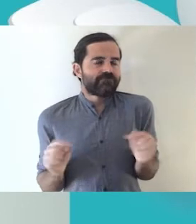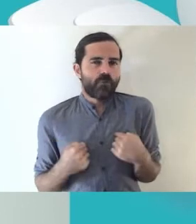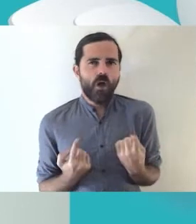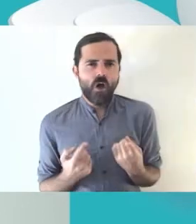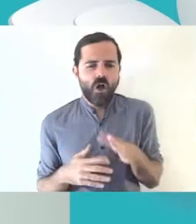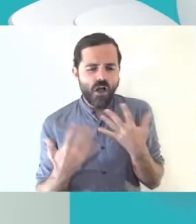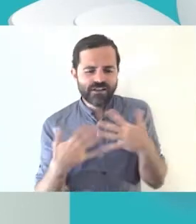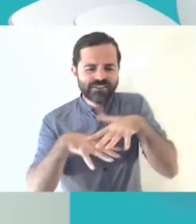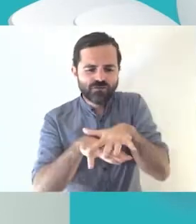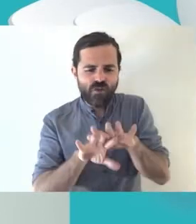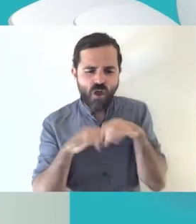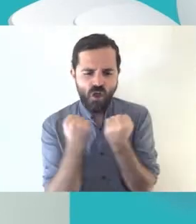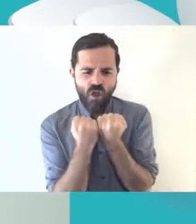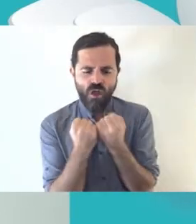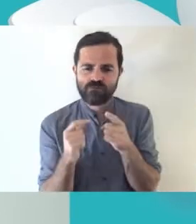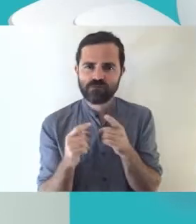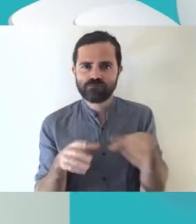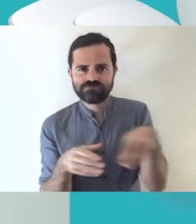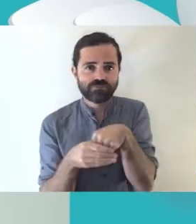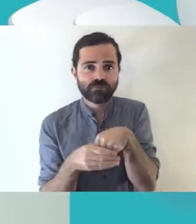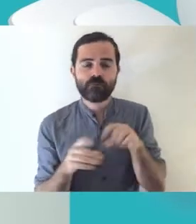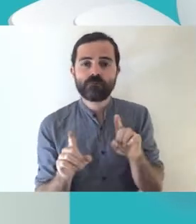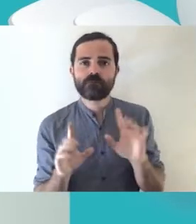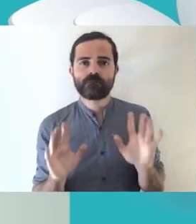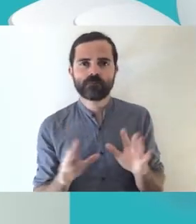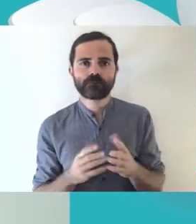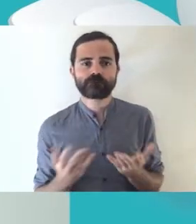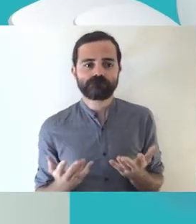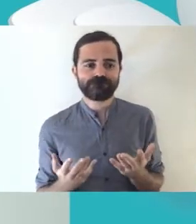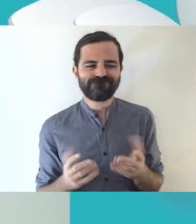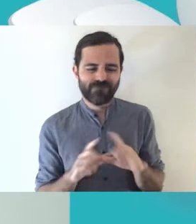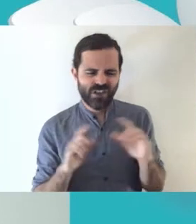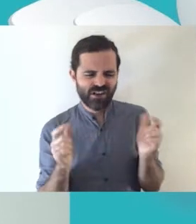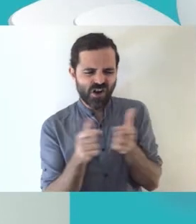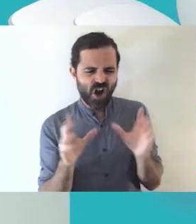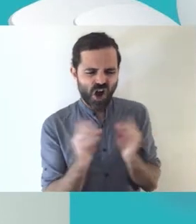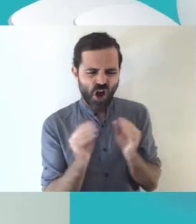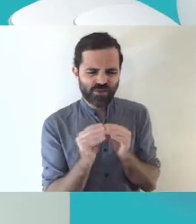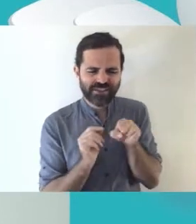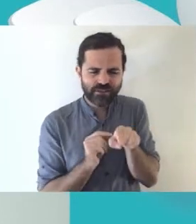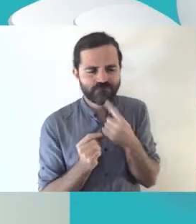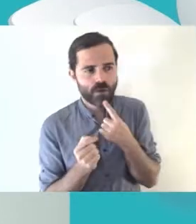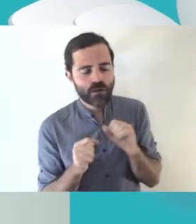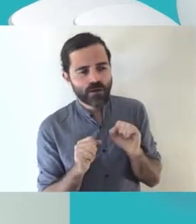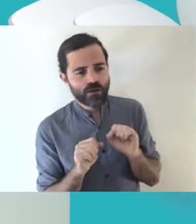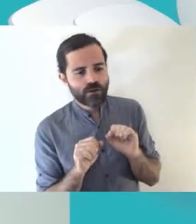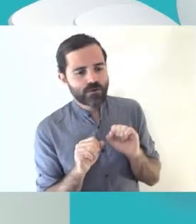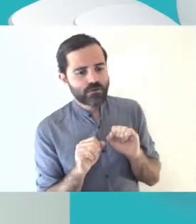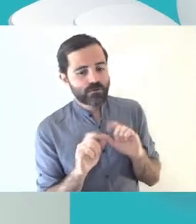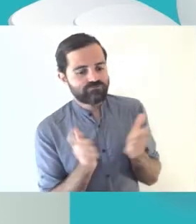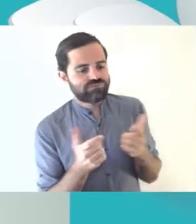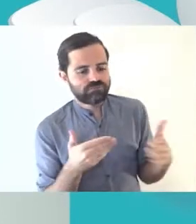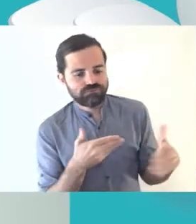añadir algún valor a nuestro servicio que nos diferencie, ya que el sector de los congresos es muy blindado y es un sector muy consolidado? ¿Y